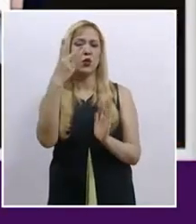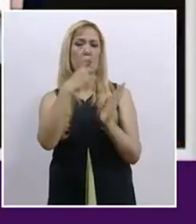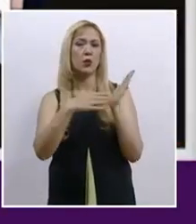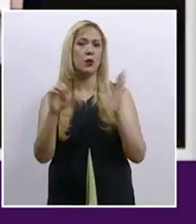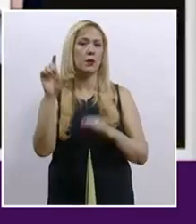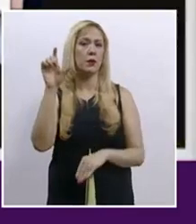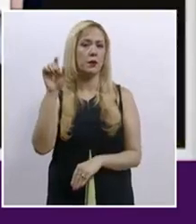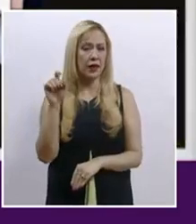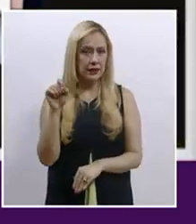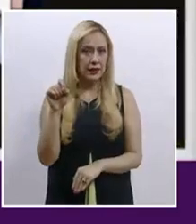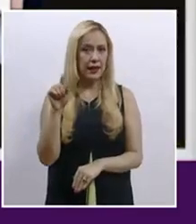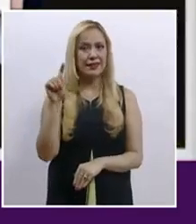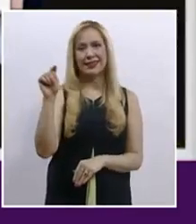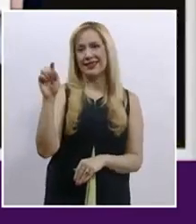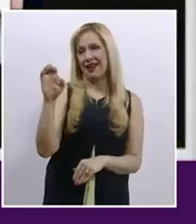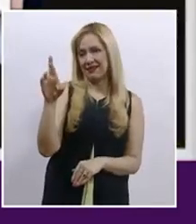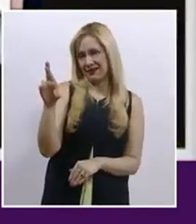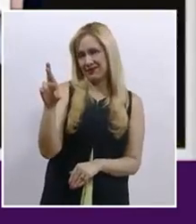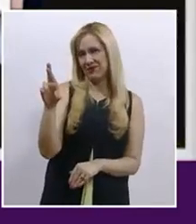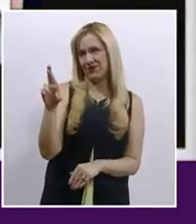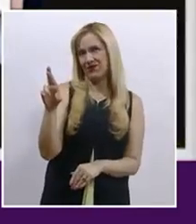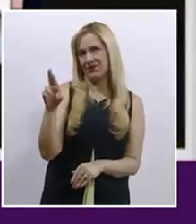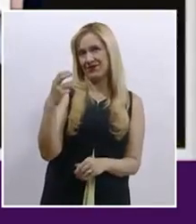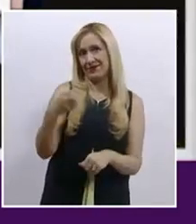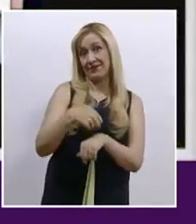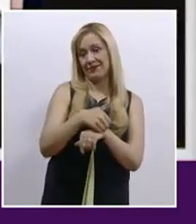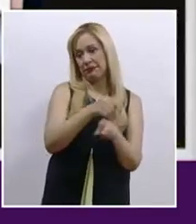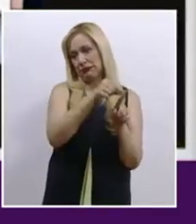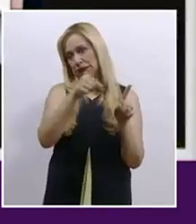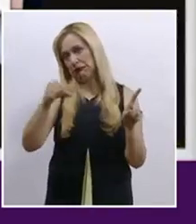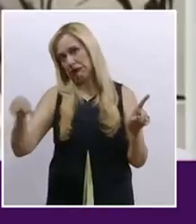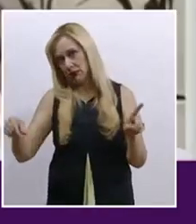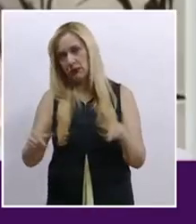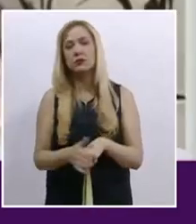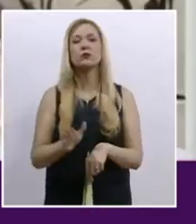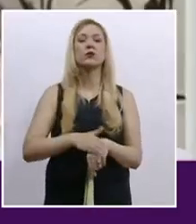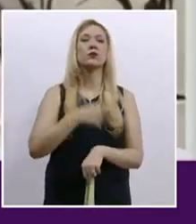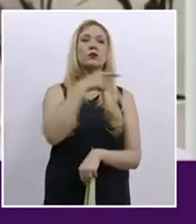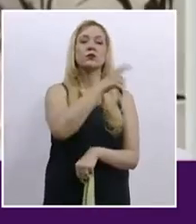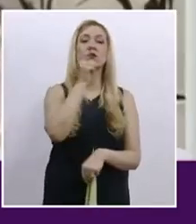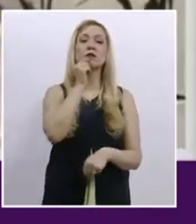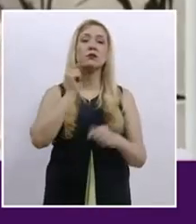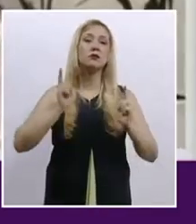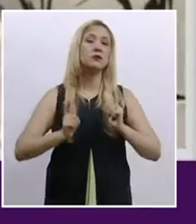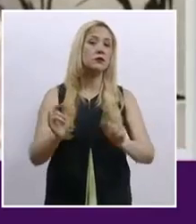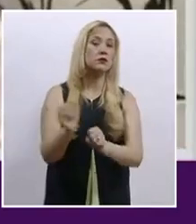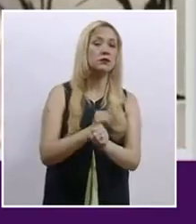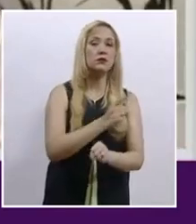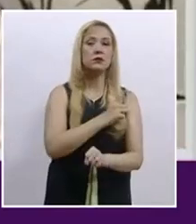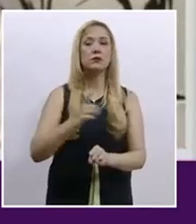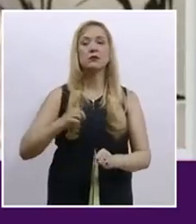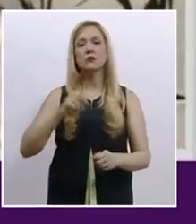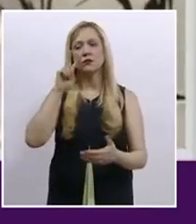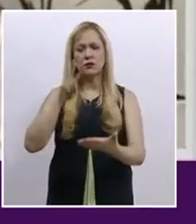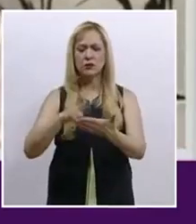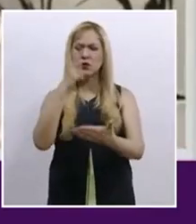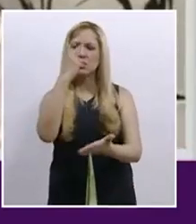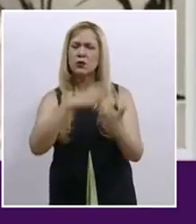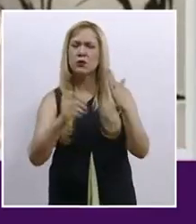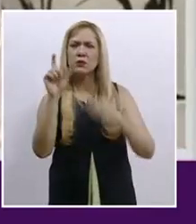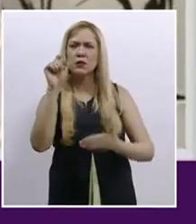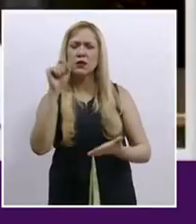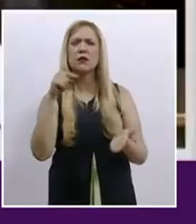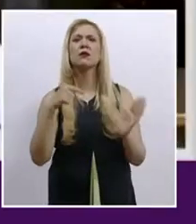1671/20 ter, en el que determinó que la Fiscalía debe precisar el ordenamiento legal o jurídico en el que en 2020 se encontraban